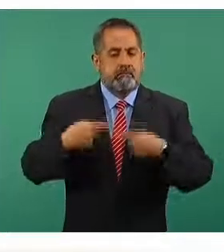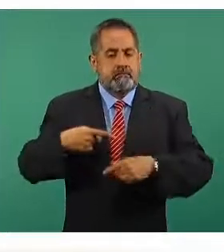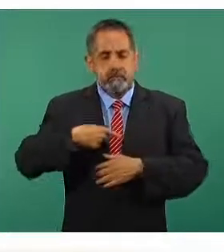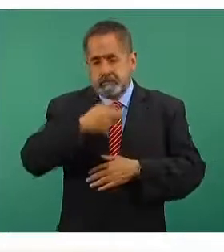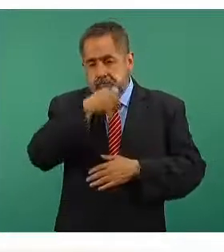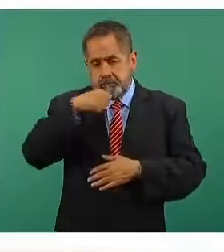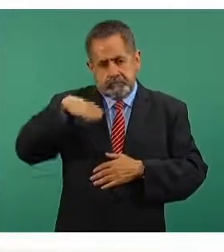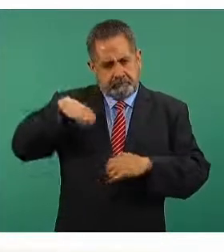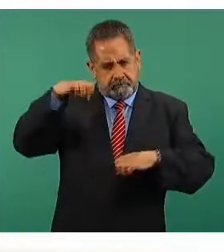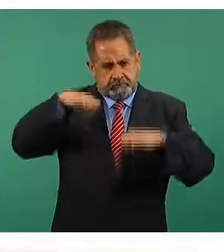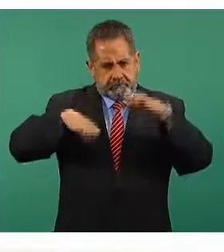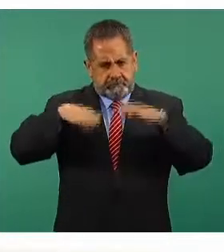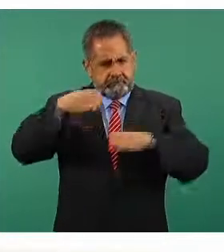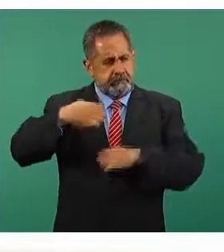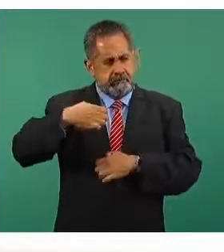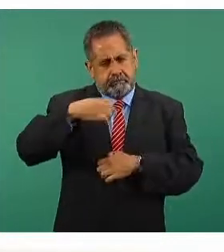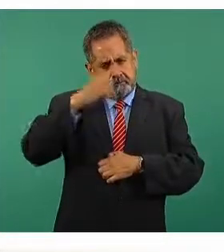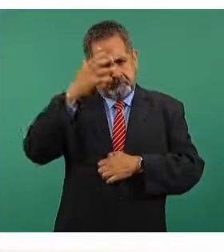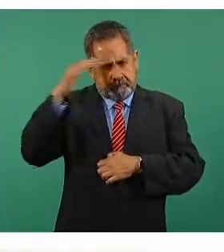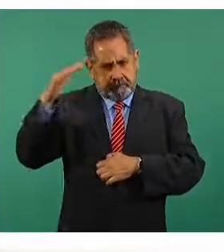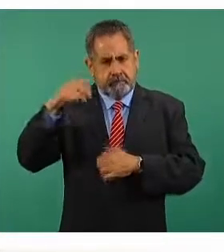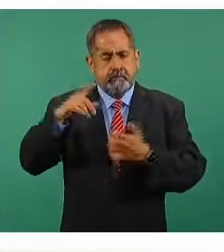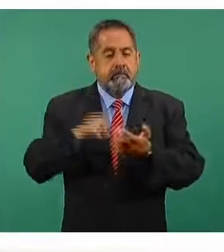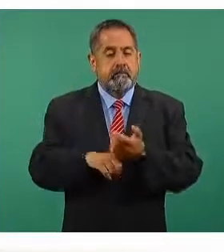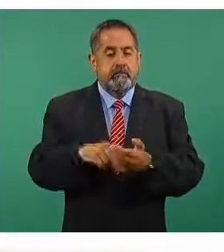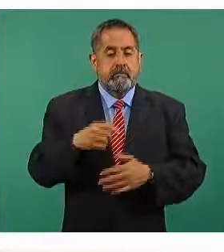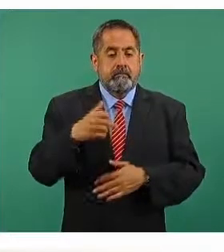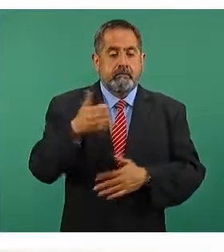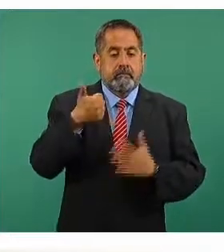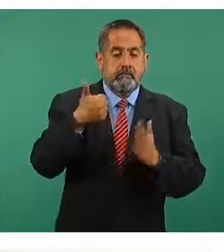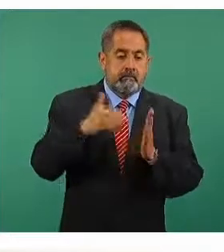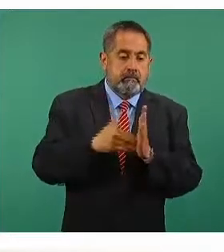personas adultas mayores, tenemos